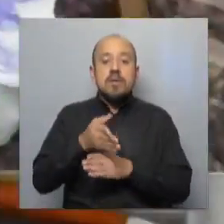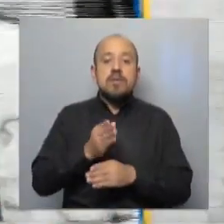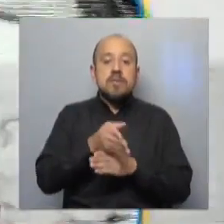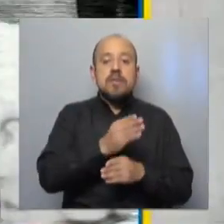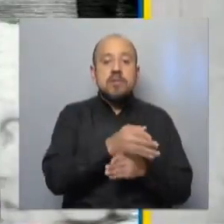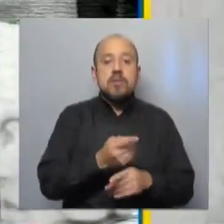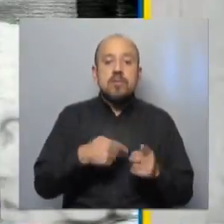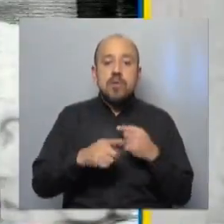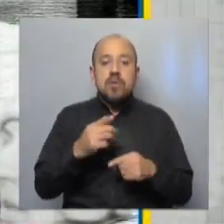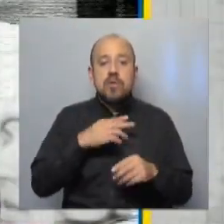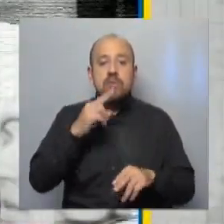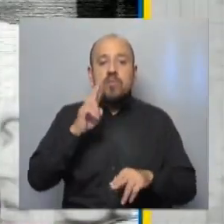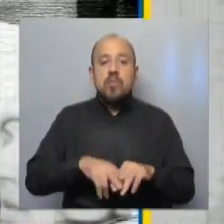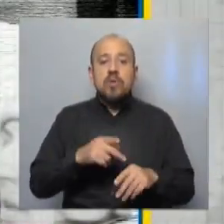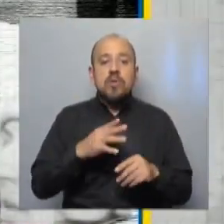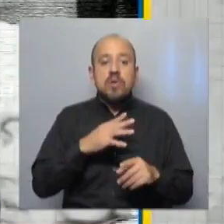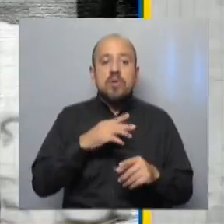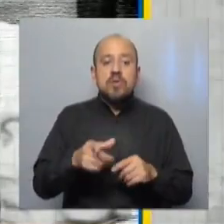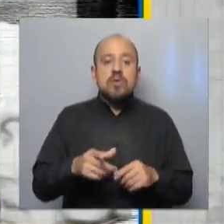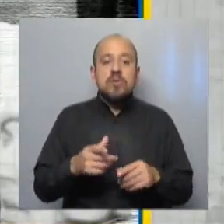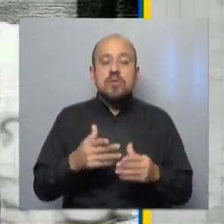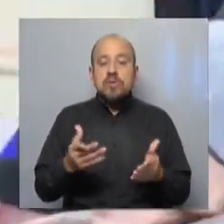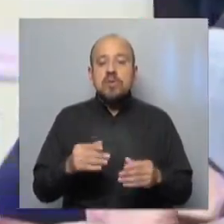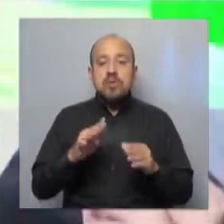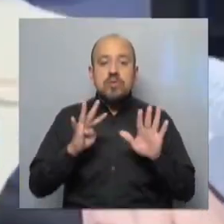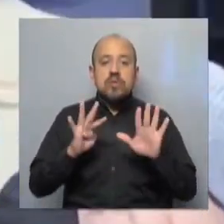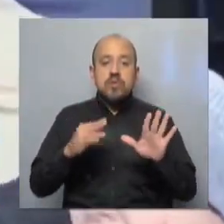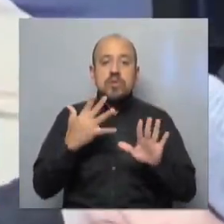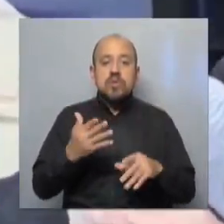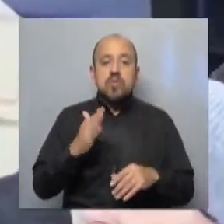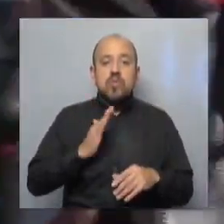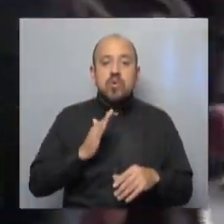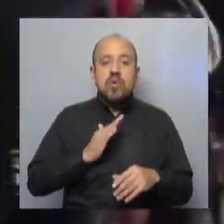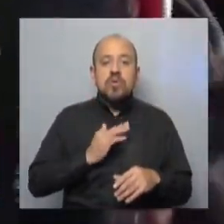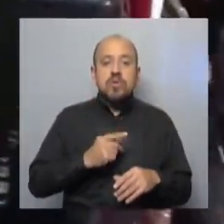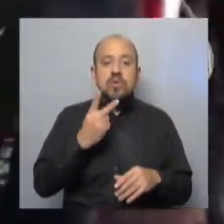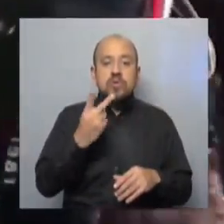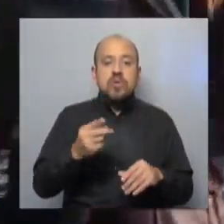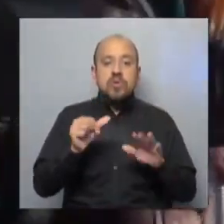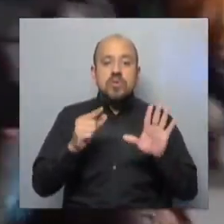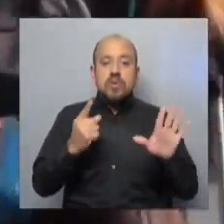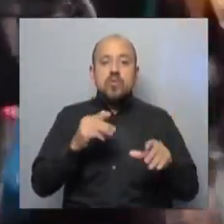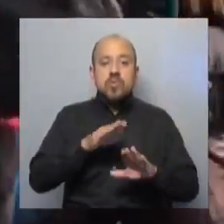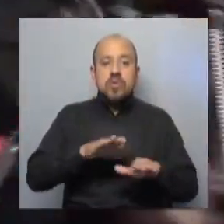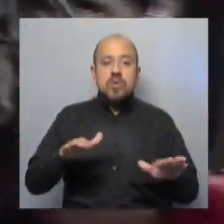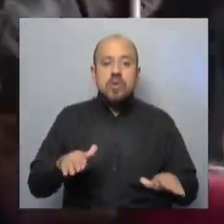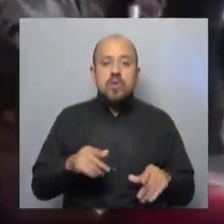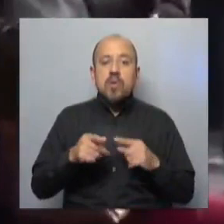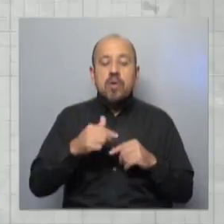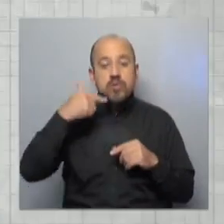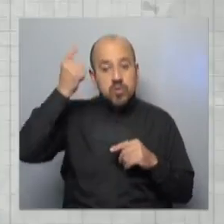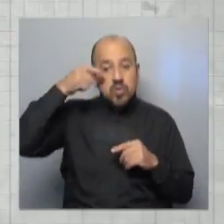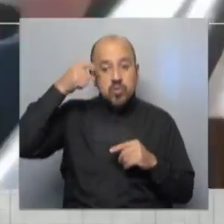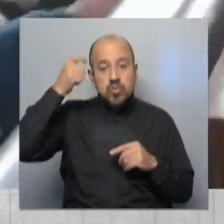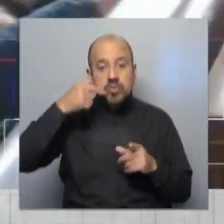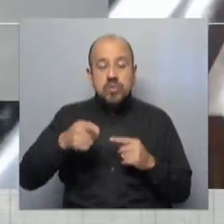aunque entre los fallecidos hay confirmados al menos novecientos noventa y cinco mujeres y 261 niños si bien rusia dejó de